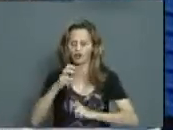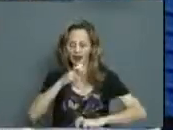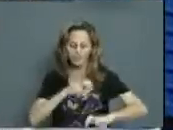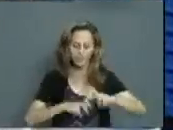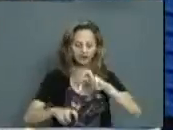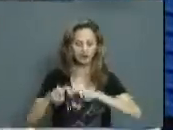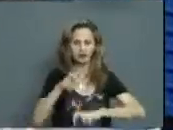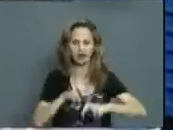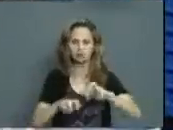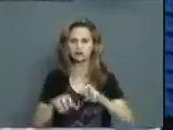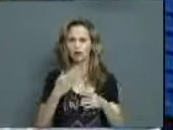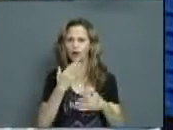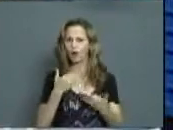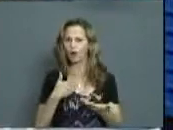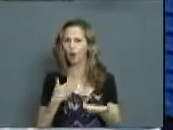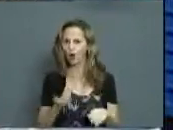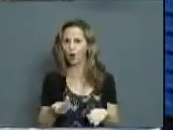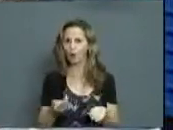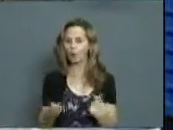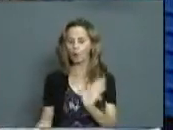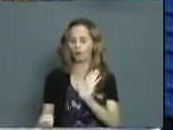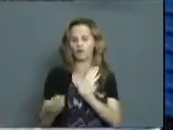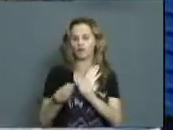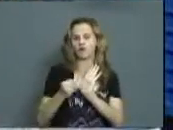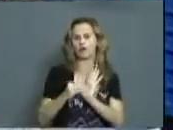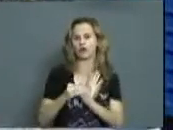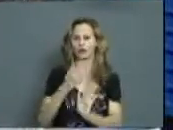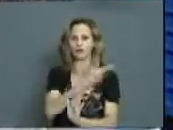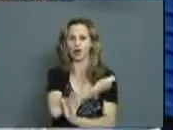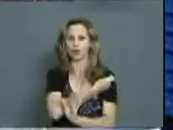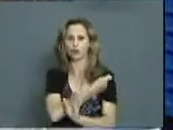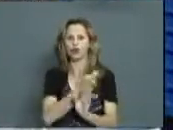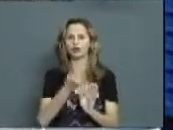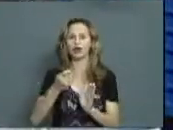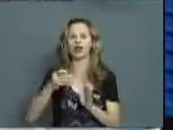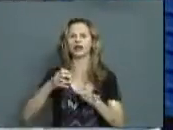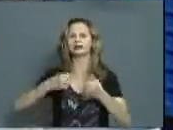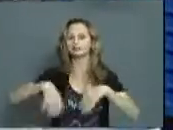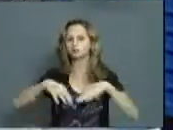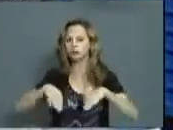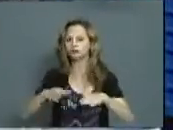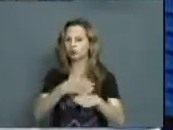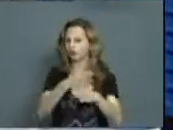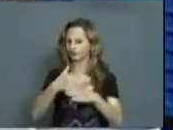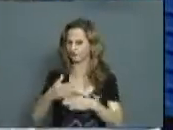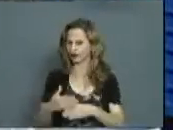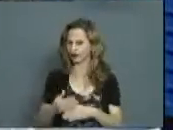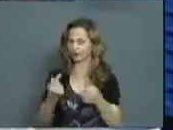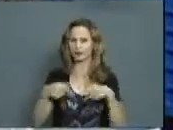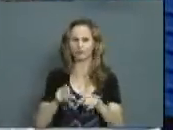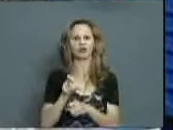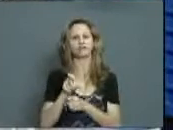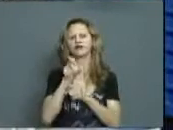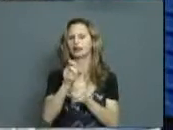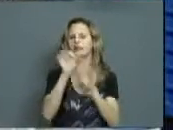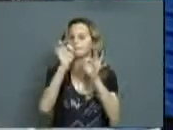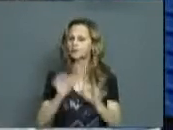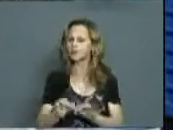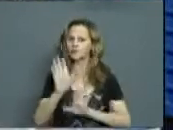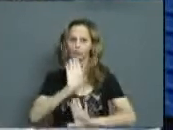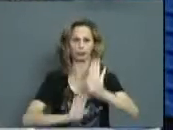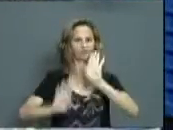ha diseñado utilizar las vacunas en diferentes momentos y en diferentes situaciones. Pero al final todas las vacunas van a producir